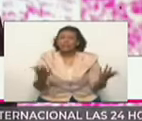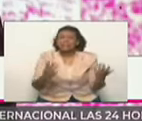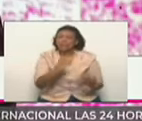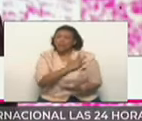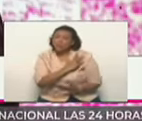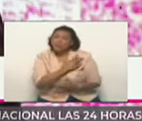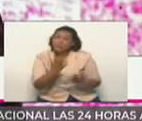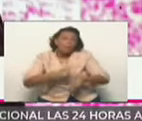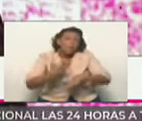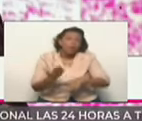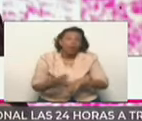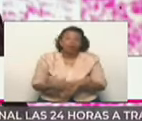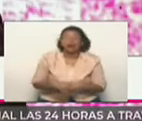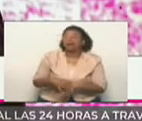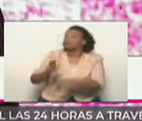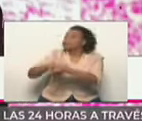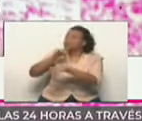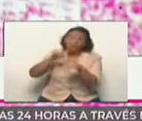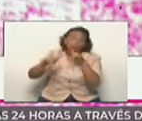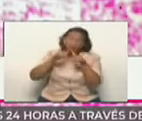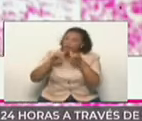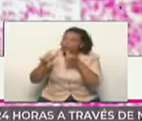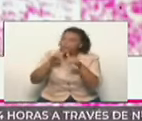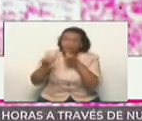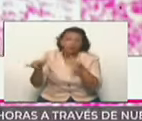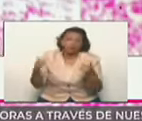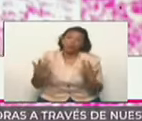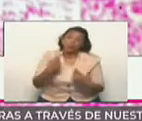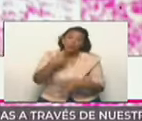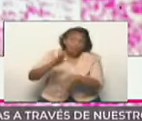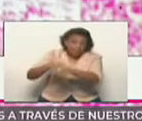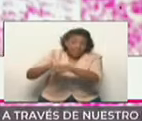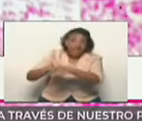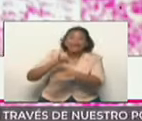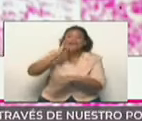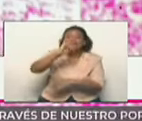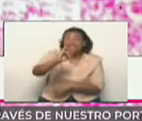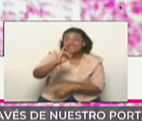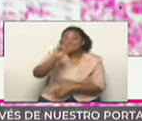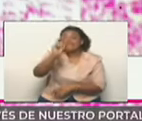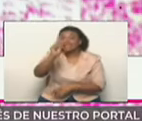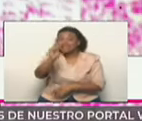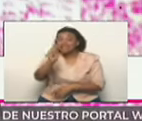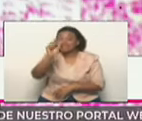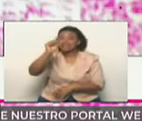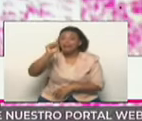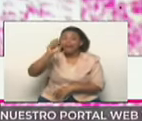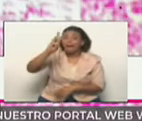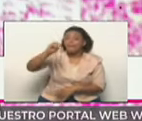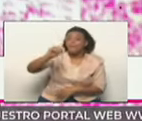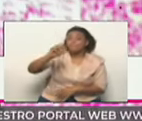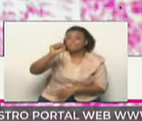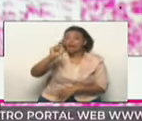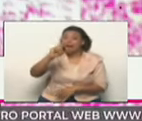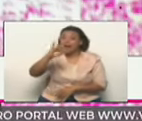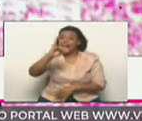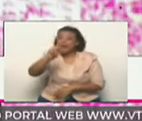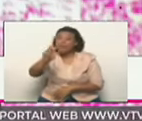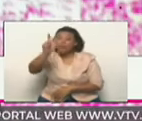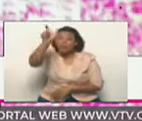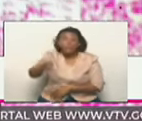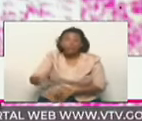no estoy dando ninguna noticia cuando digo que Itamaraty ha sido un